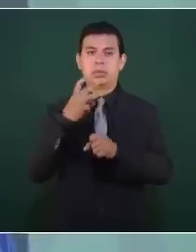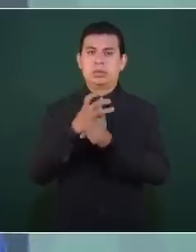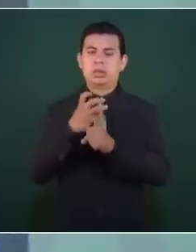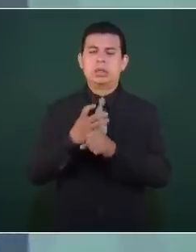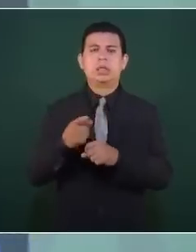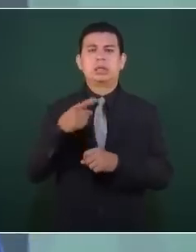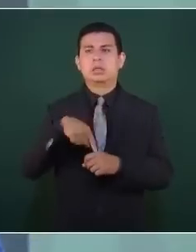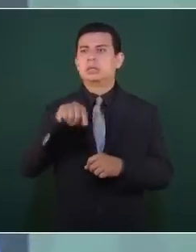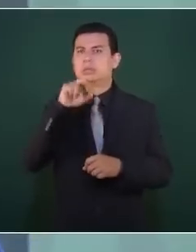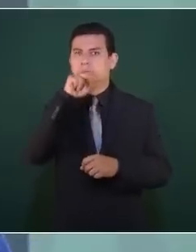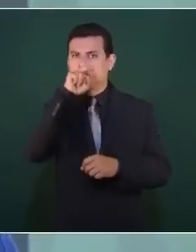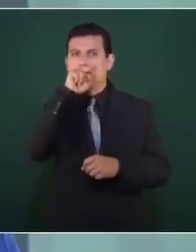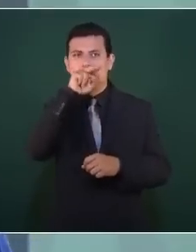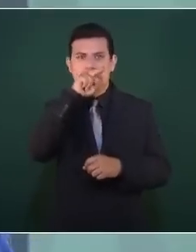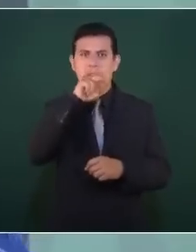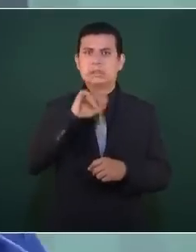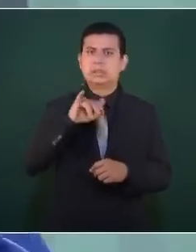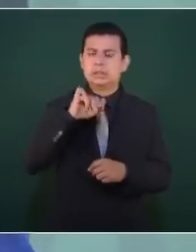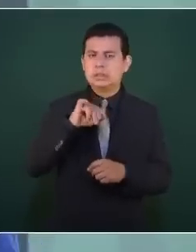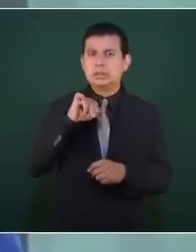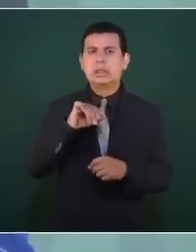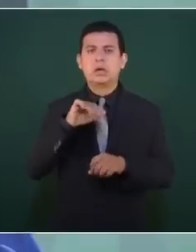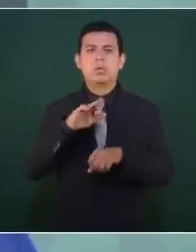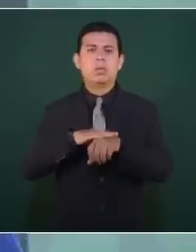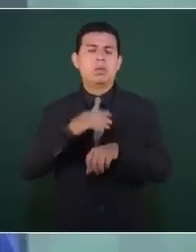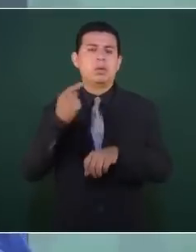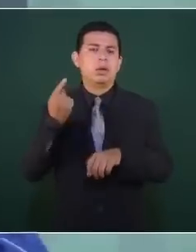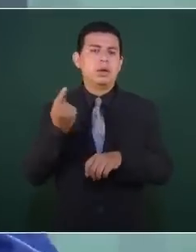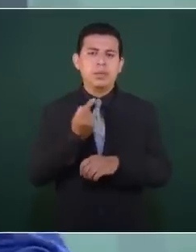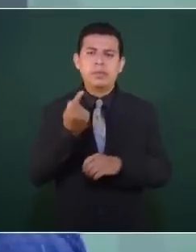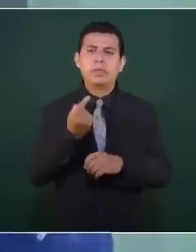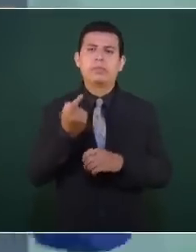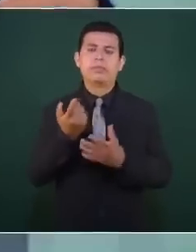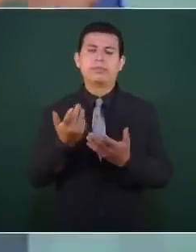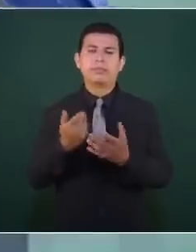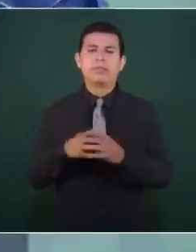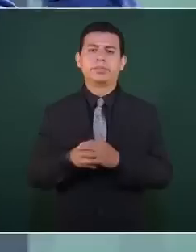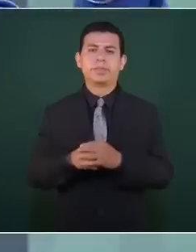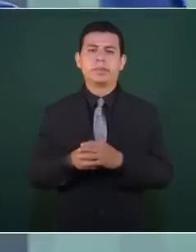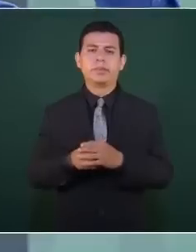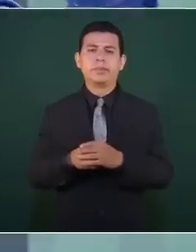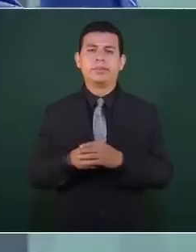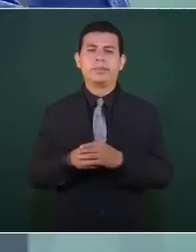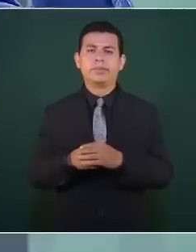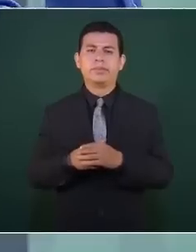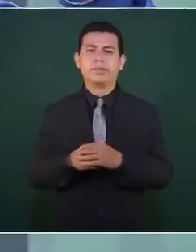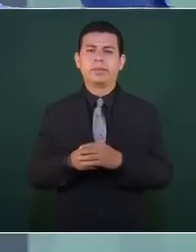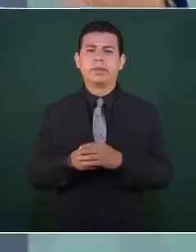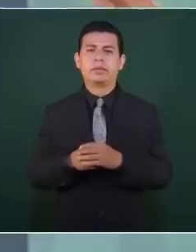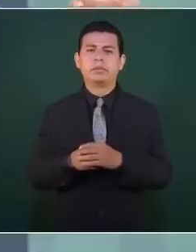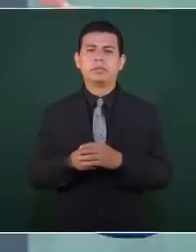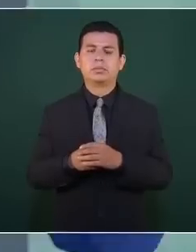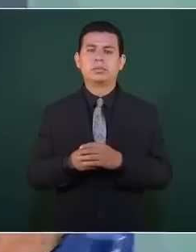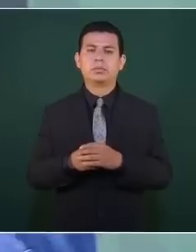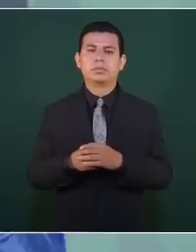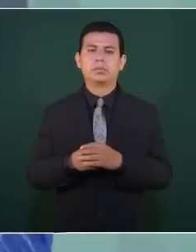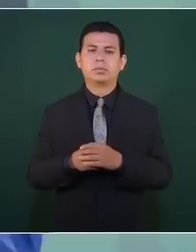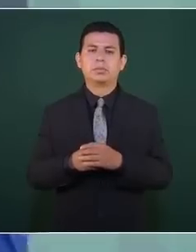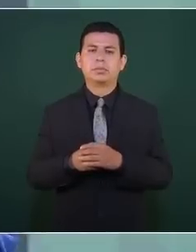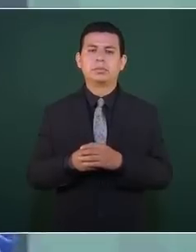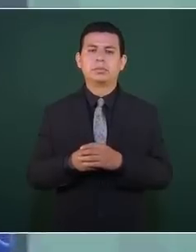nos preocupó de que por la distancia,